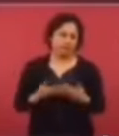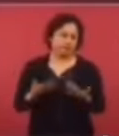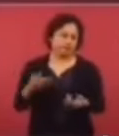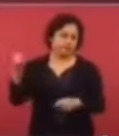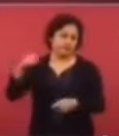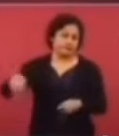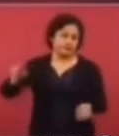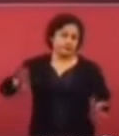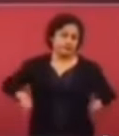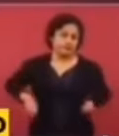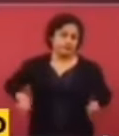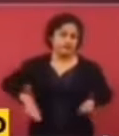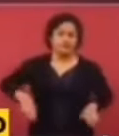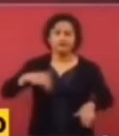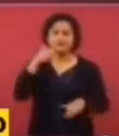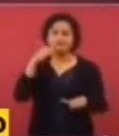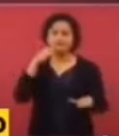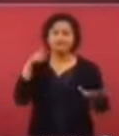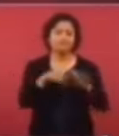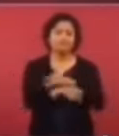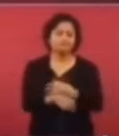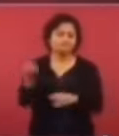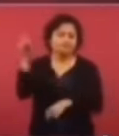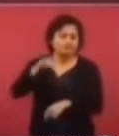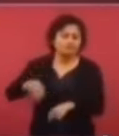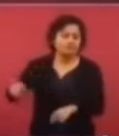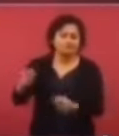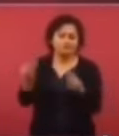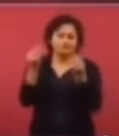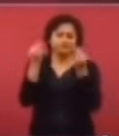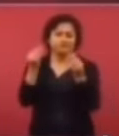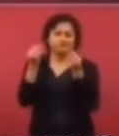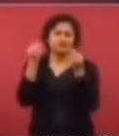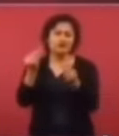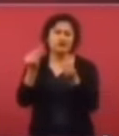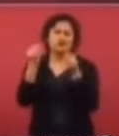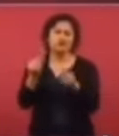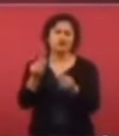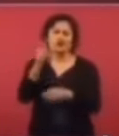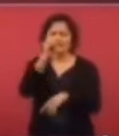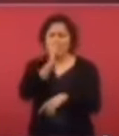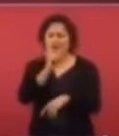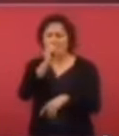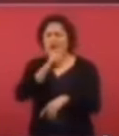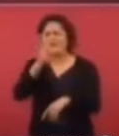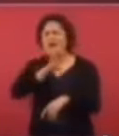corrupto, que le hizo mucho daño al pueblo de México y a la nación.